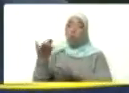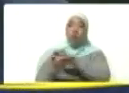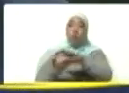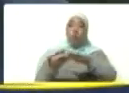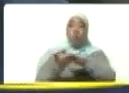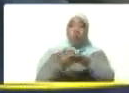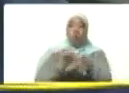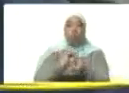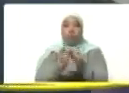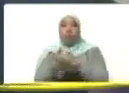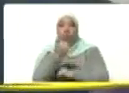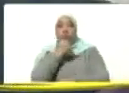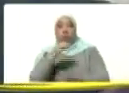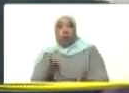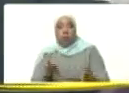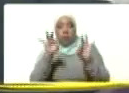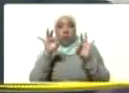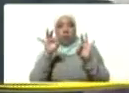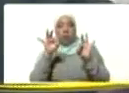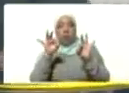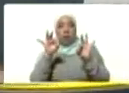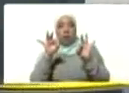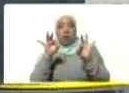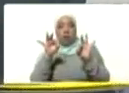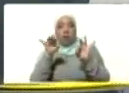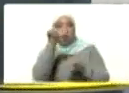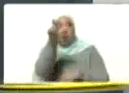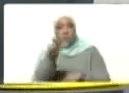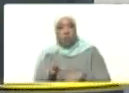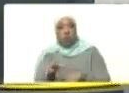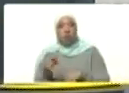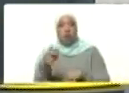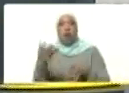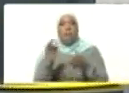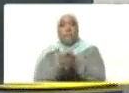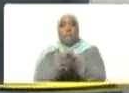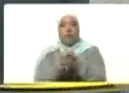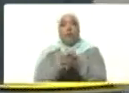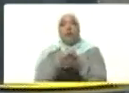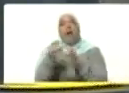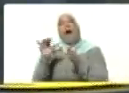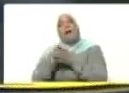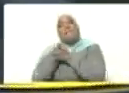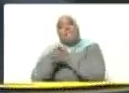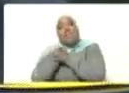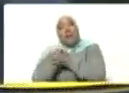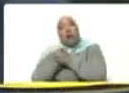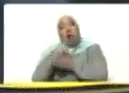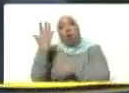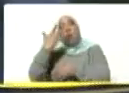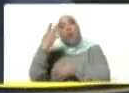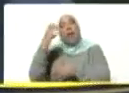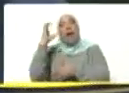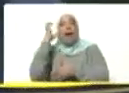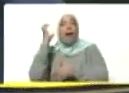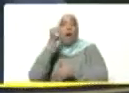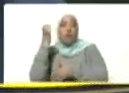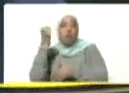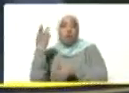elected, y eligió, Comrade Arce, as the president, al compañero Arce, of the plurinational